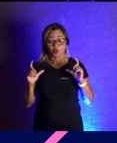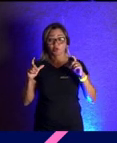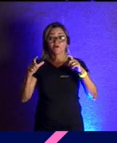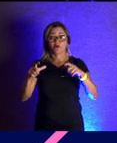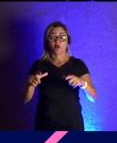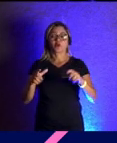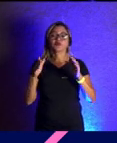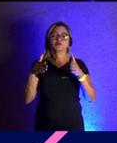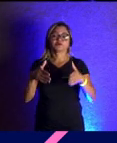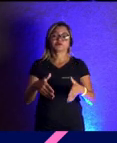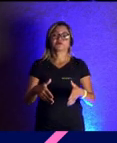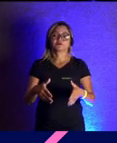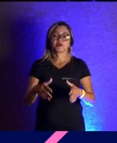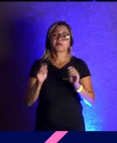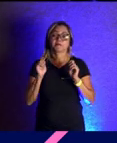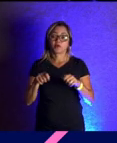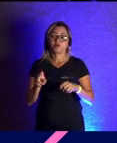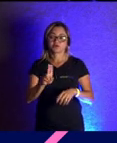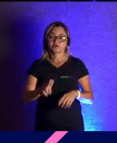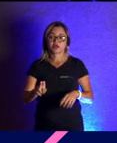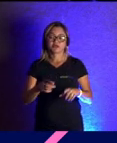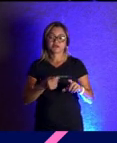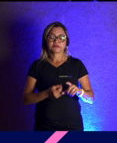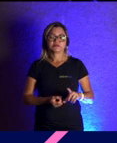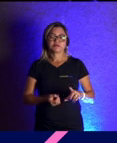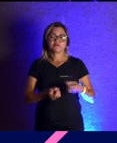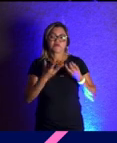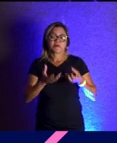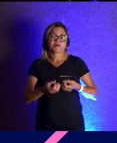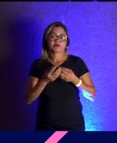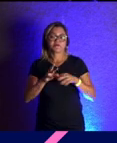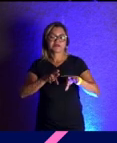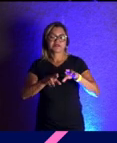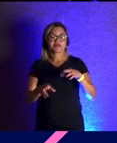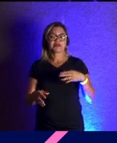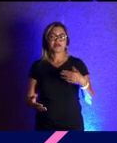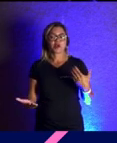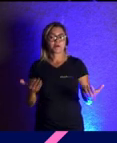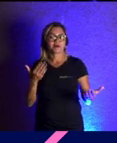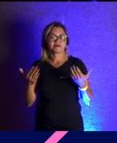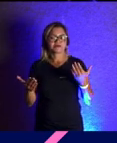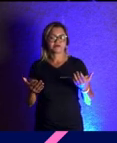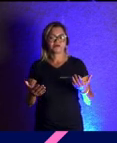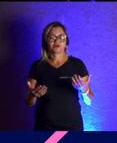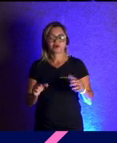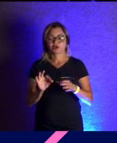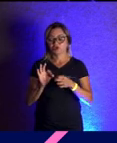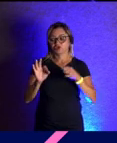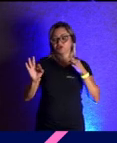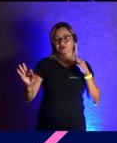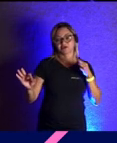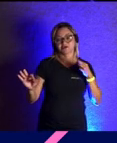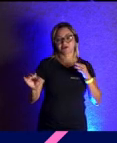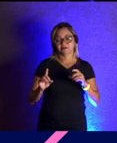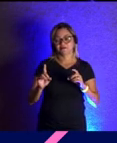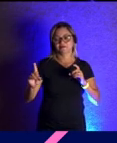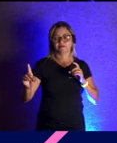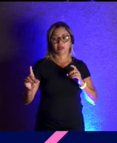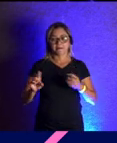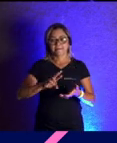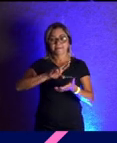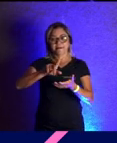Nosotros también podemos utilizar esta estadística para hacer diferencia de aquel intercepto que puede haber más poblaciones a partir de estos puntos que tenemos